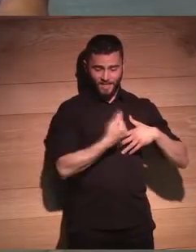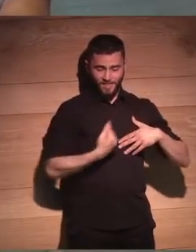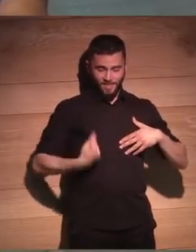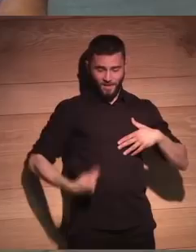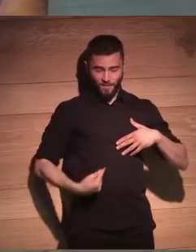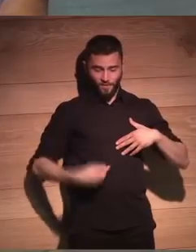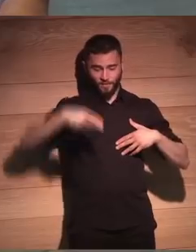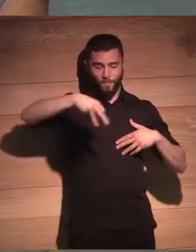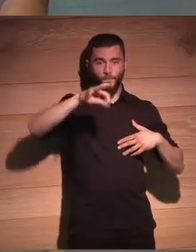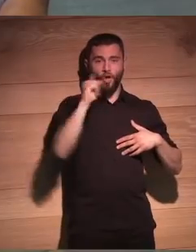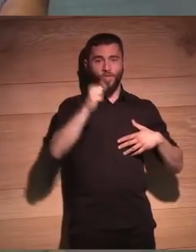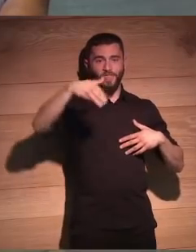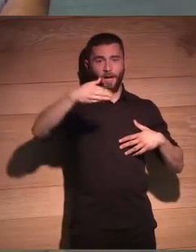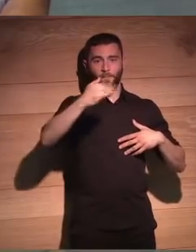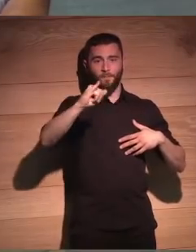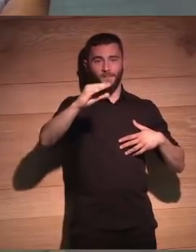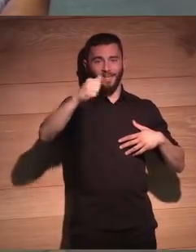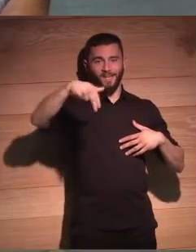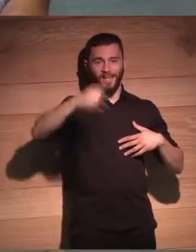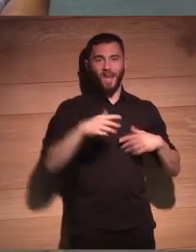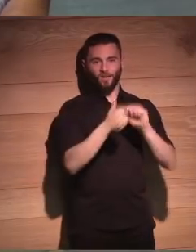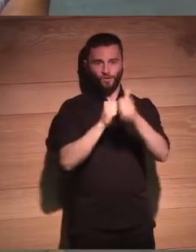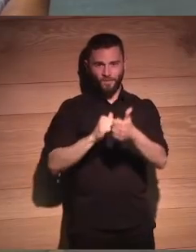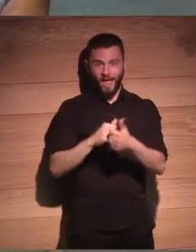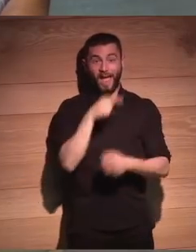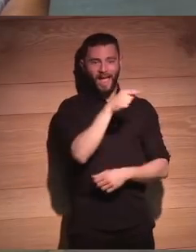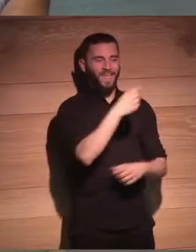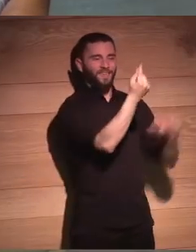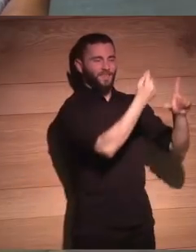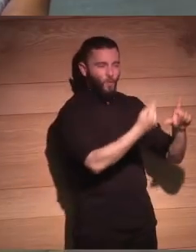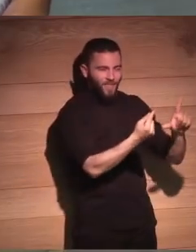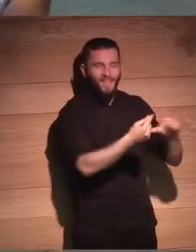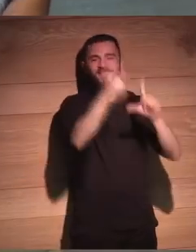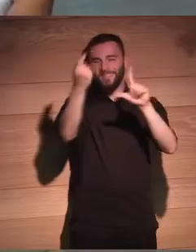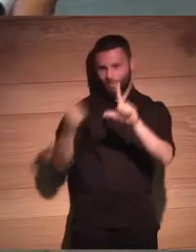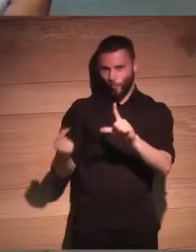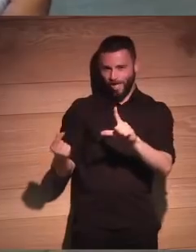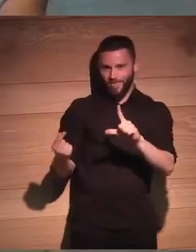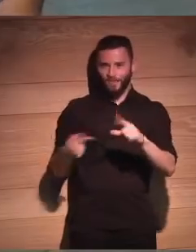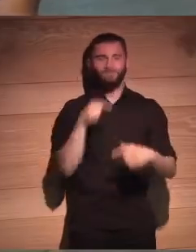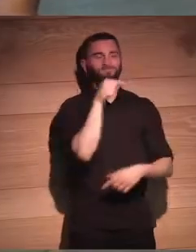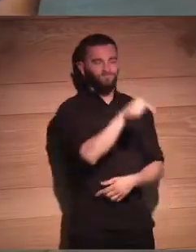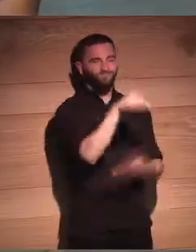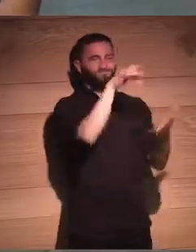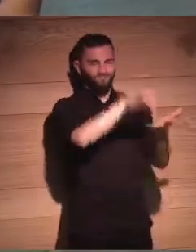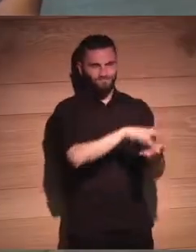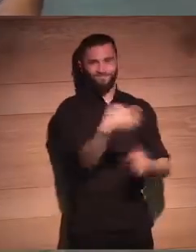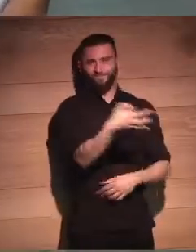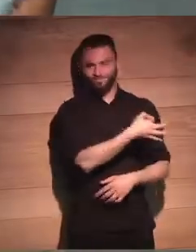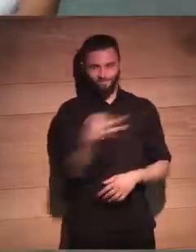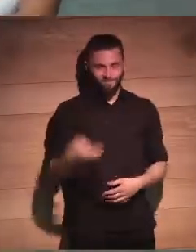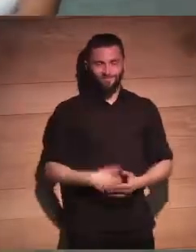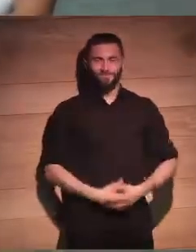mozambicana. Con Ahí lo- están los dibujantes dibujados. Genial. Ahí Enrique. queríamos llegar, efectivamente. Es